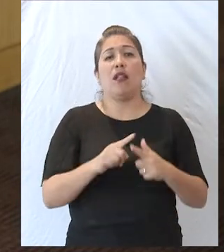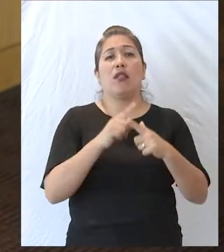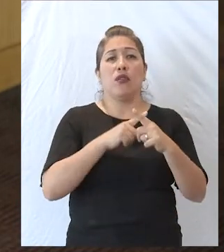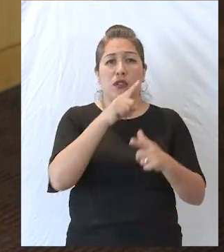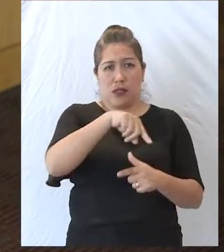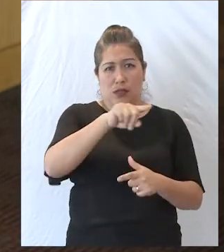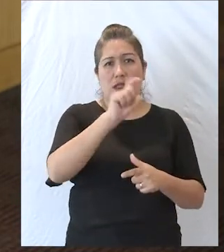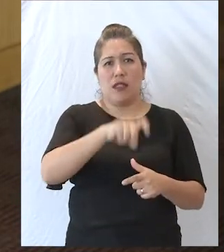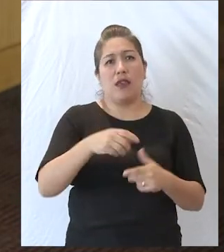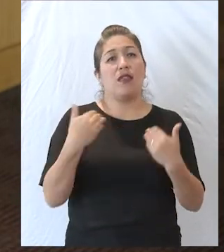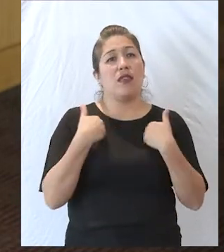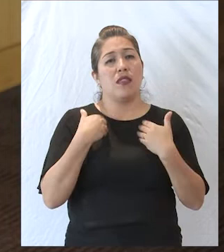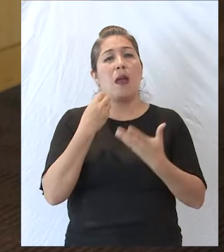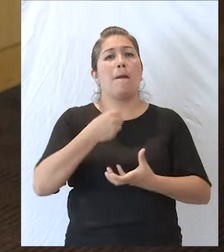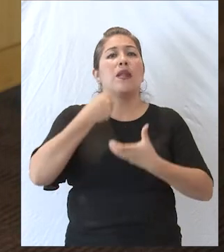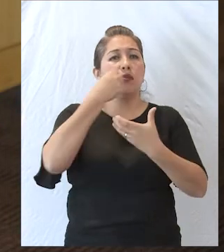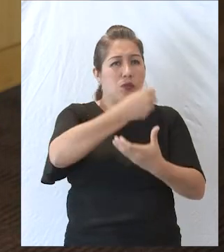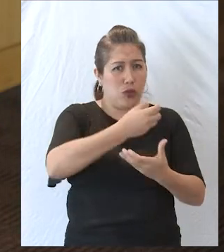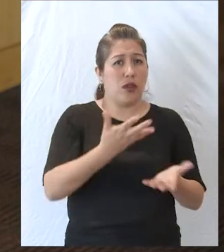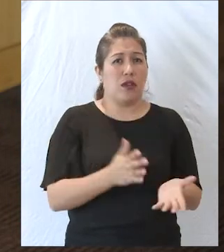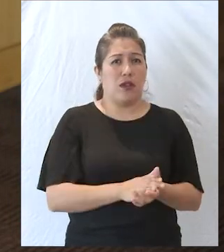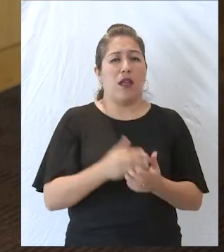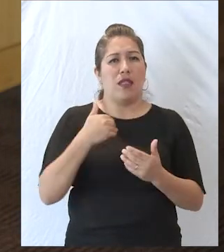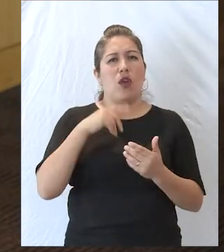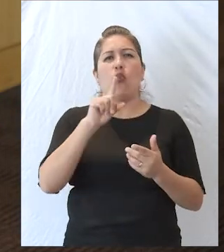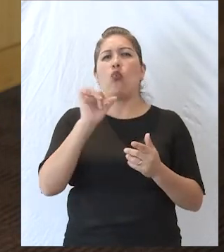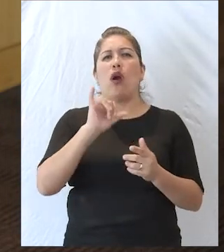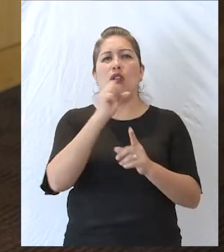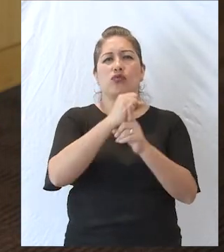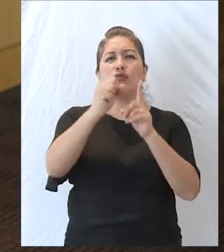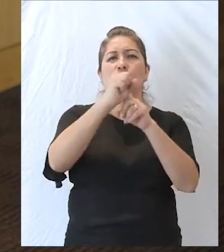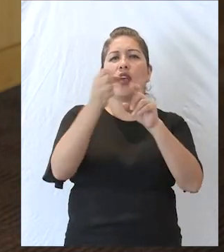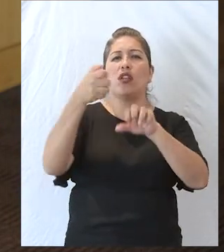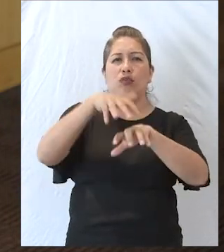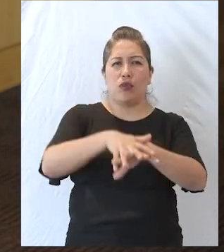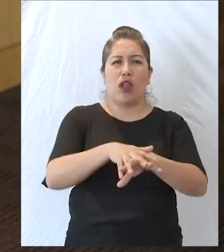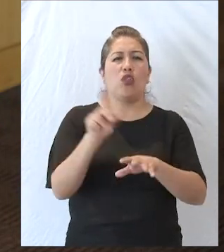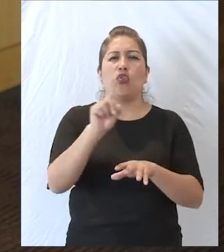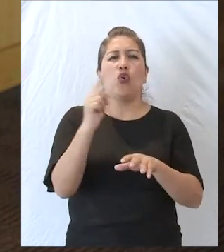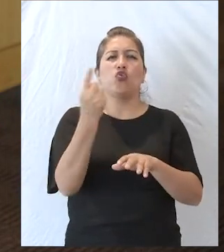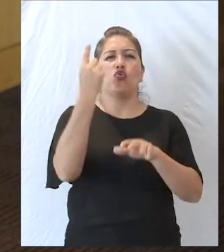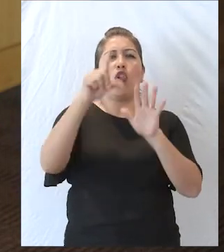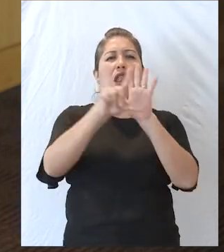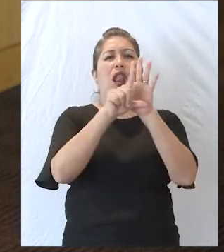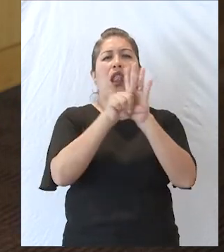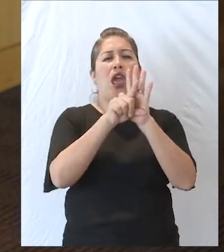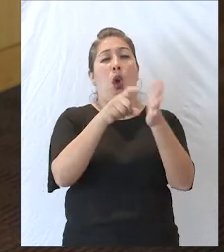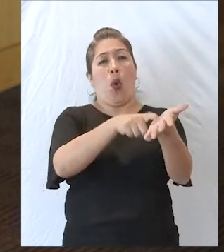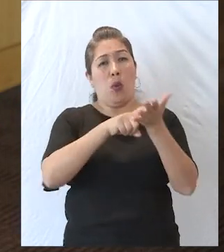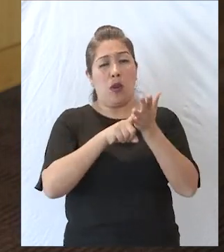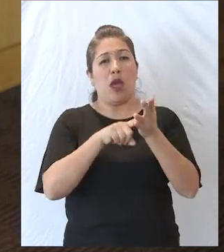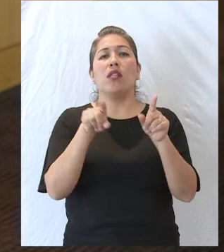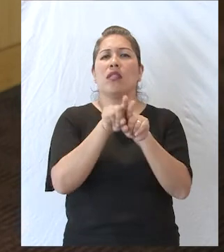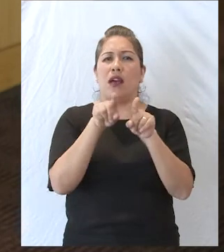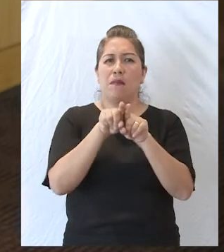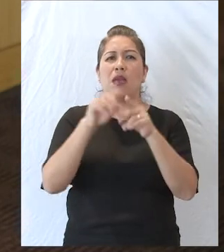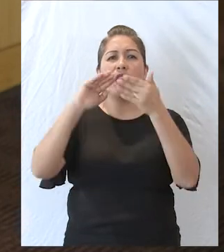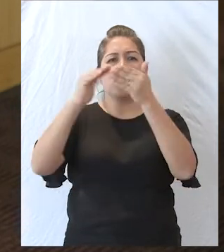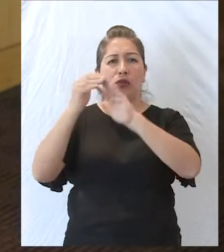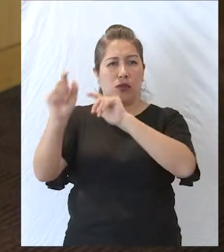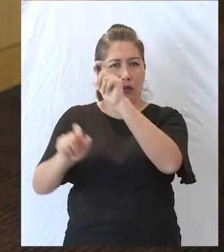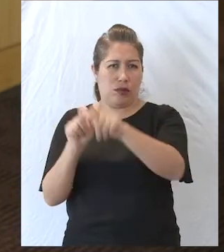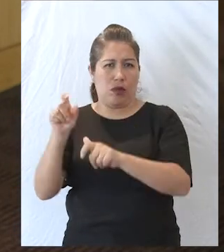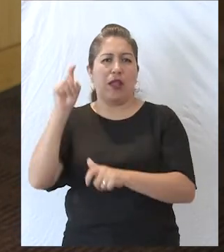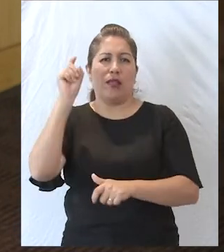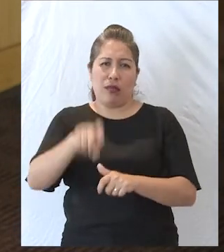para que puedan contratar. Es decir, que tenga una sociedad inclusiva, no porque la ley lo obliga, sino